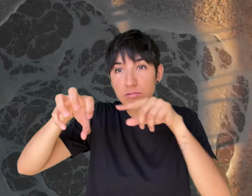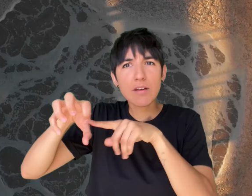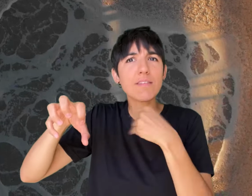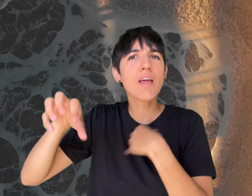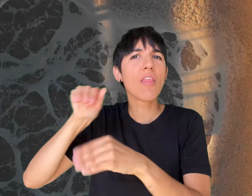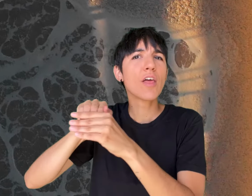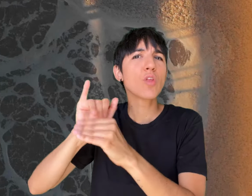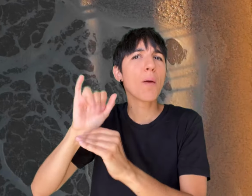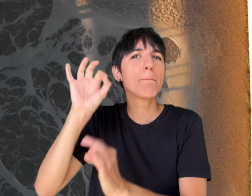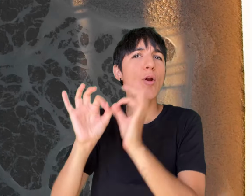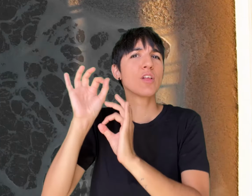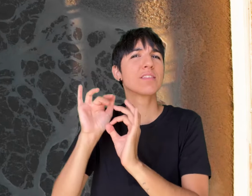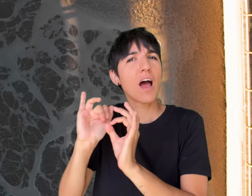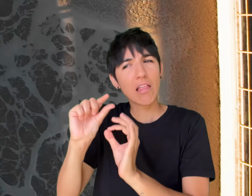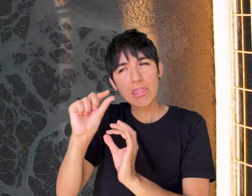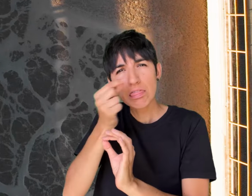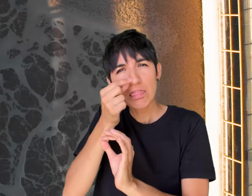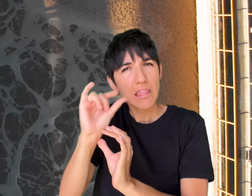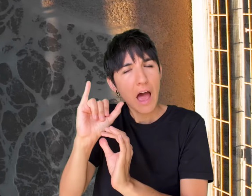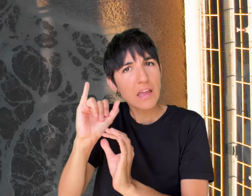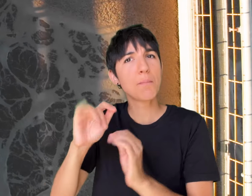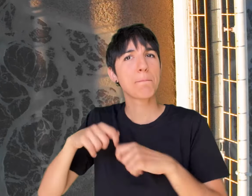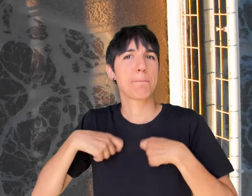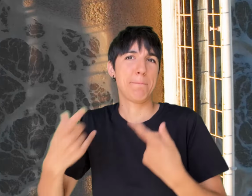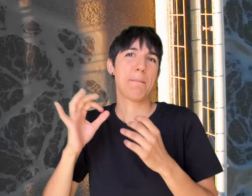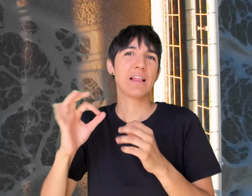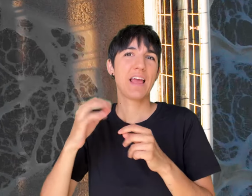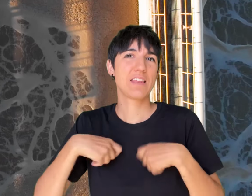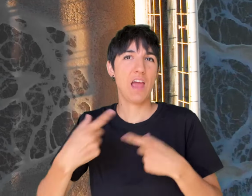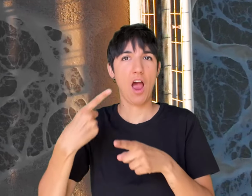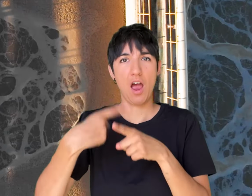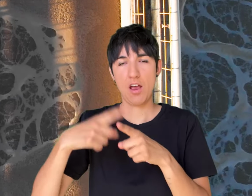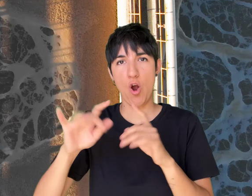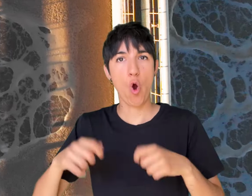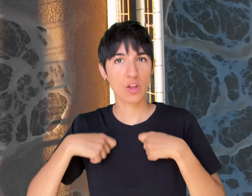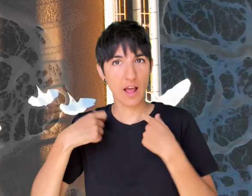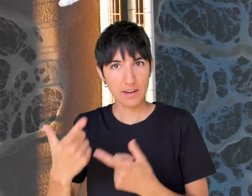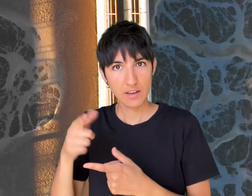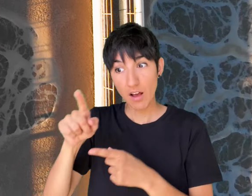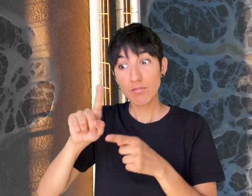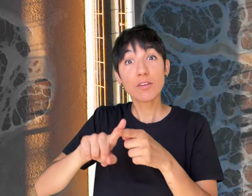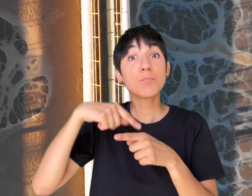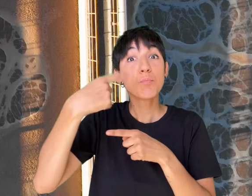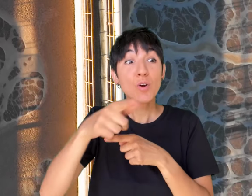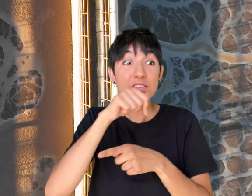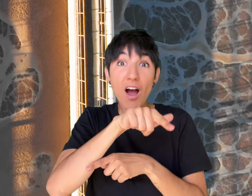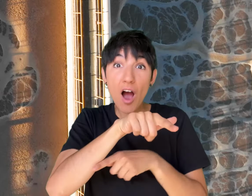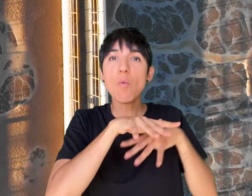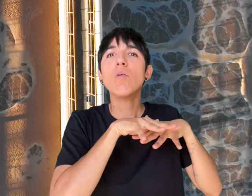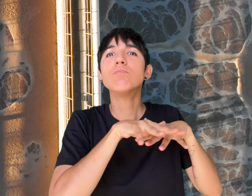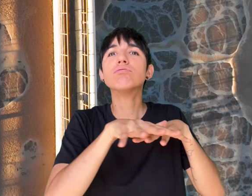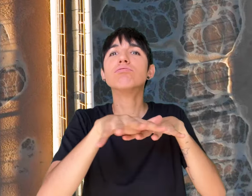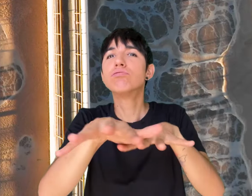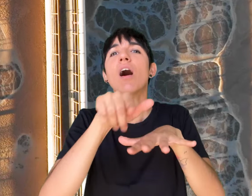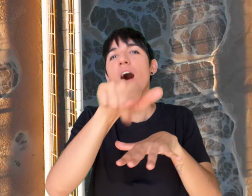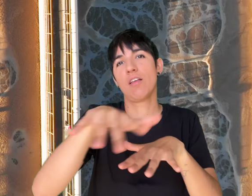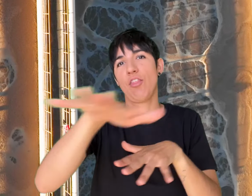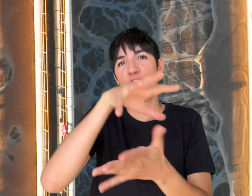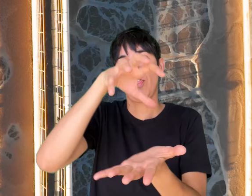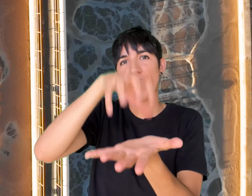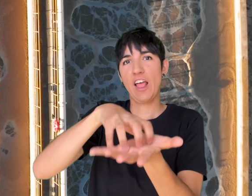Posteriormente, el agua llega al corazón de la planta, los reactores biológicos de fangos activos, donde los microorganismos